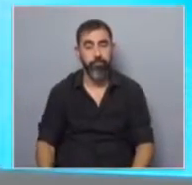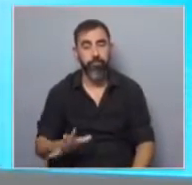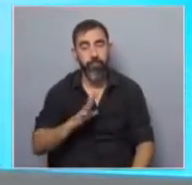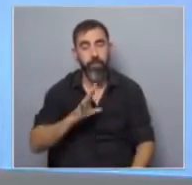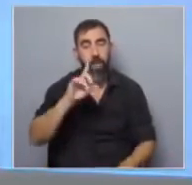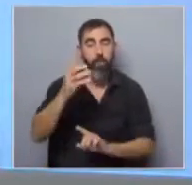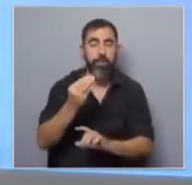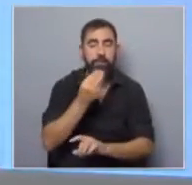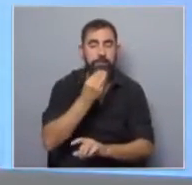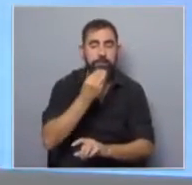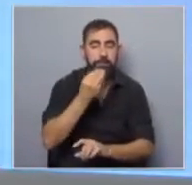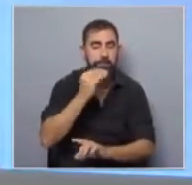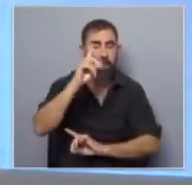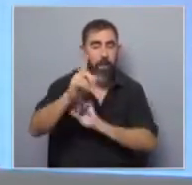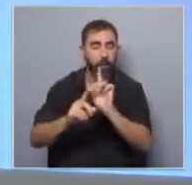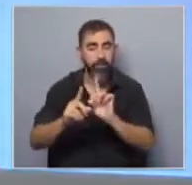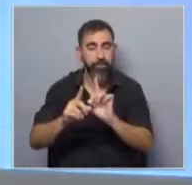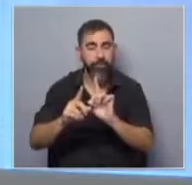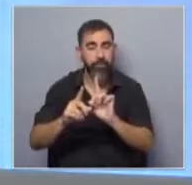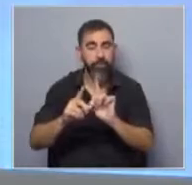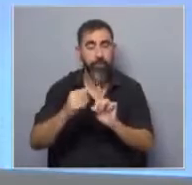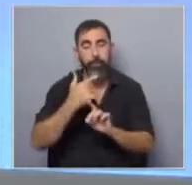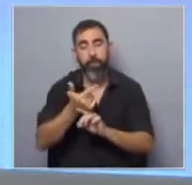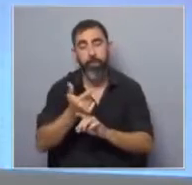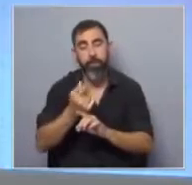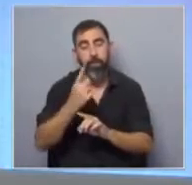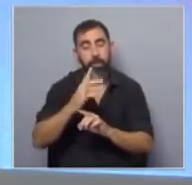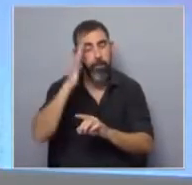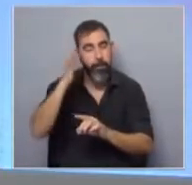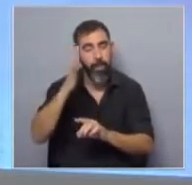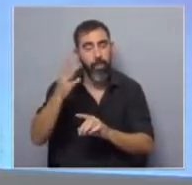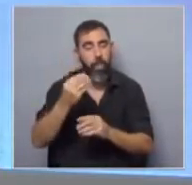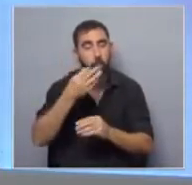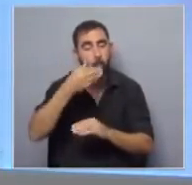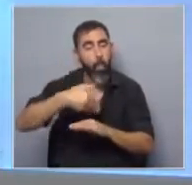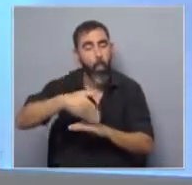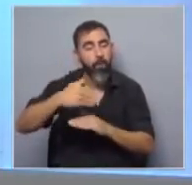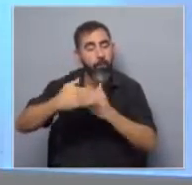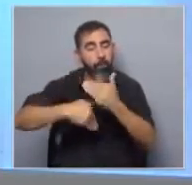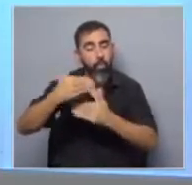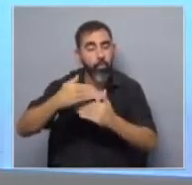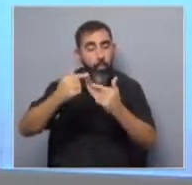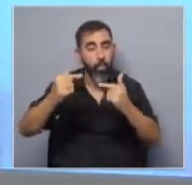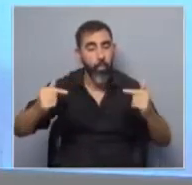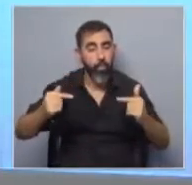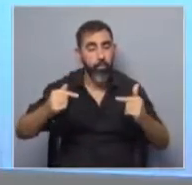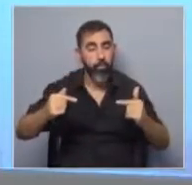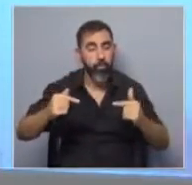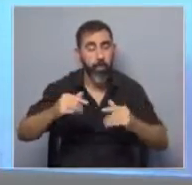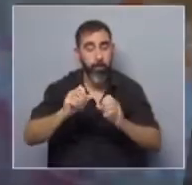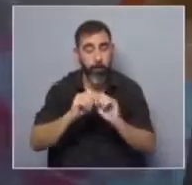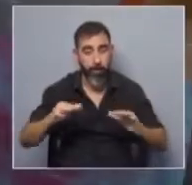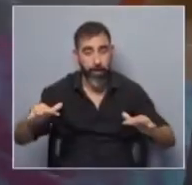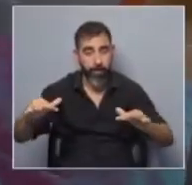simulaciones con tanta caída, primero estimaciones de cuál iba a ser la evolución del producto en medio de la